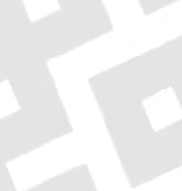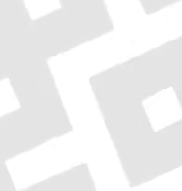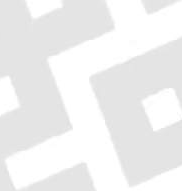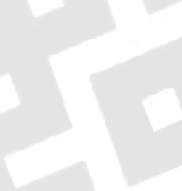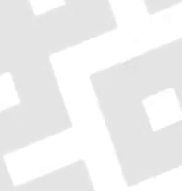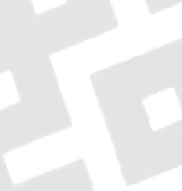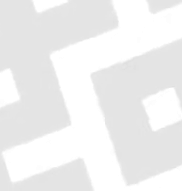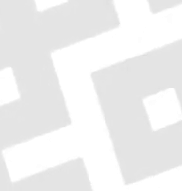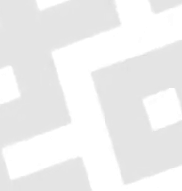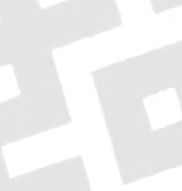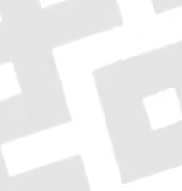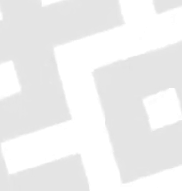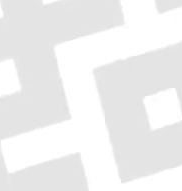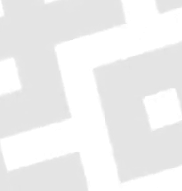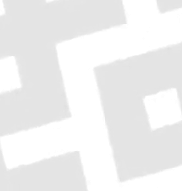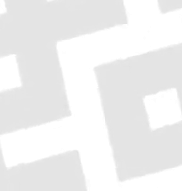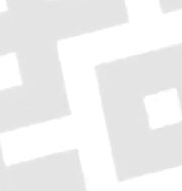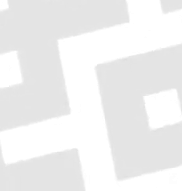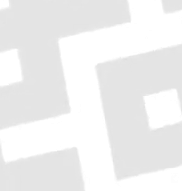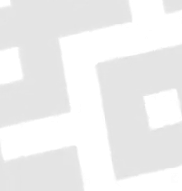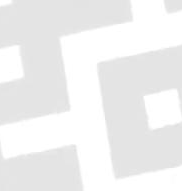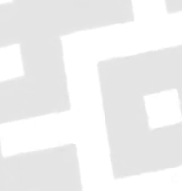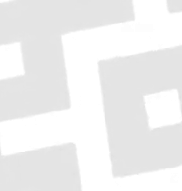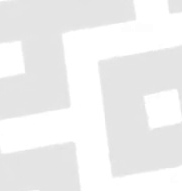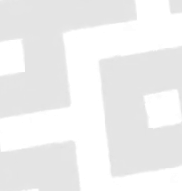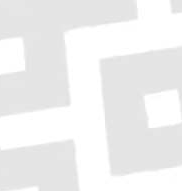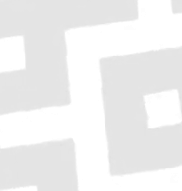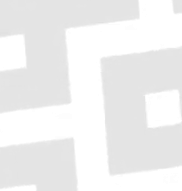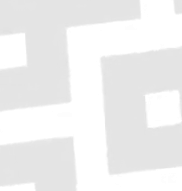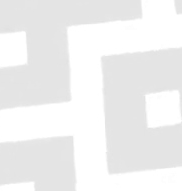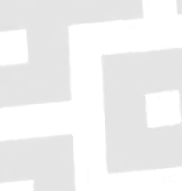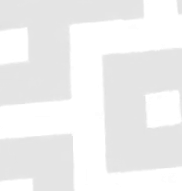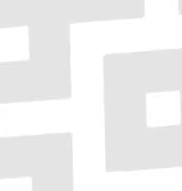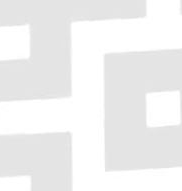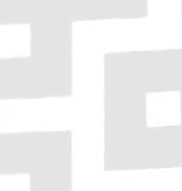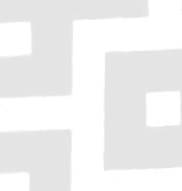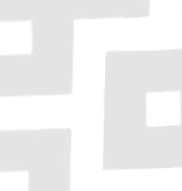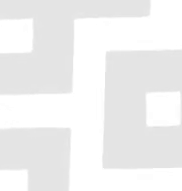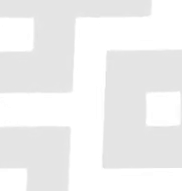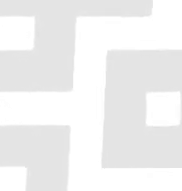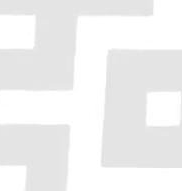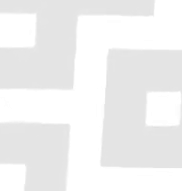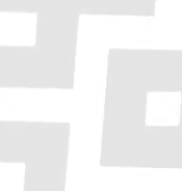Estrategia Estatal contra el Coronavirus. Actualización en Veracruz.